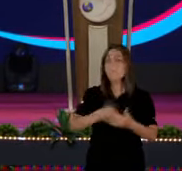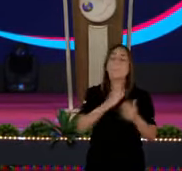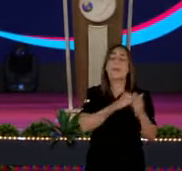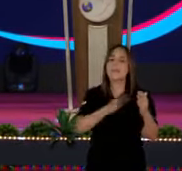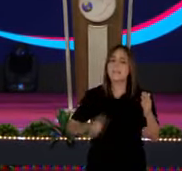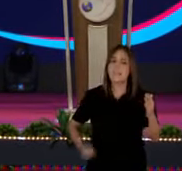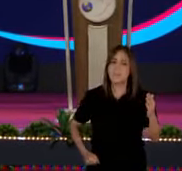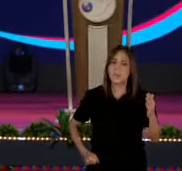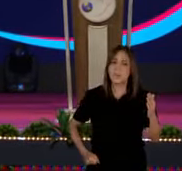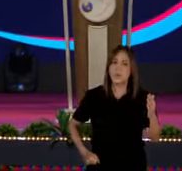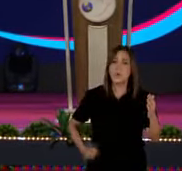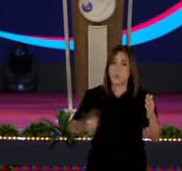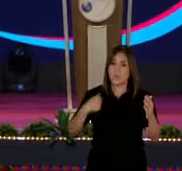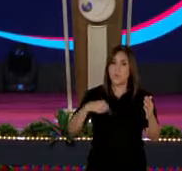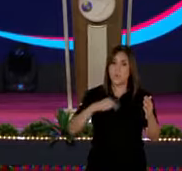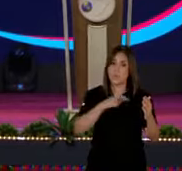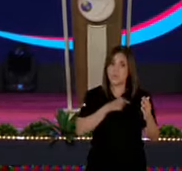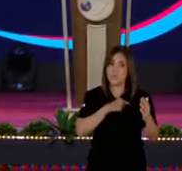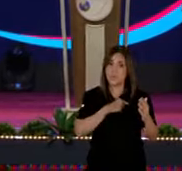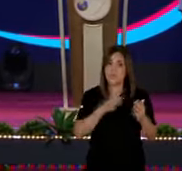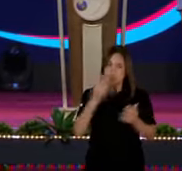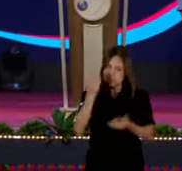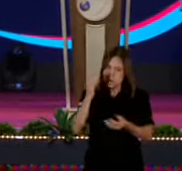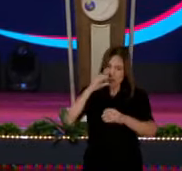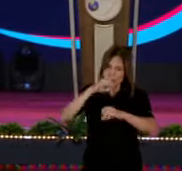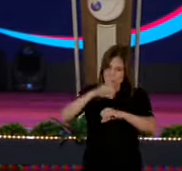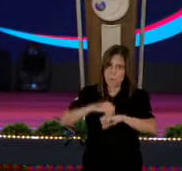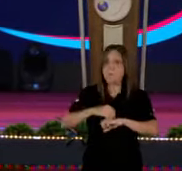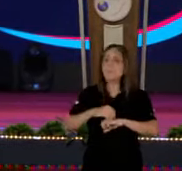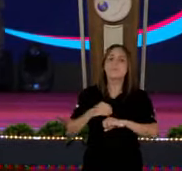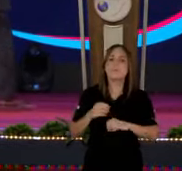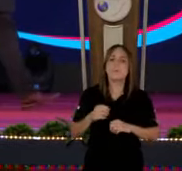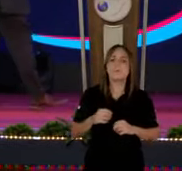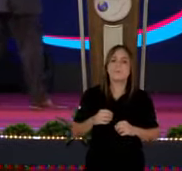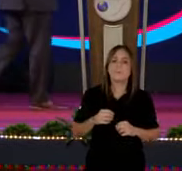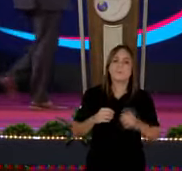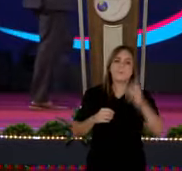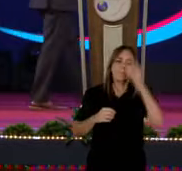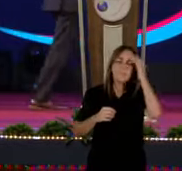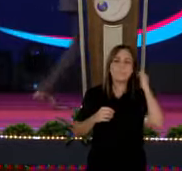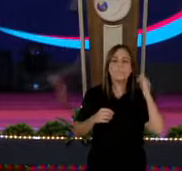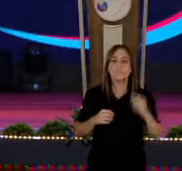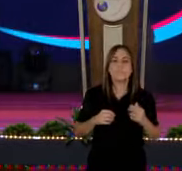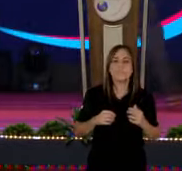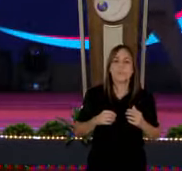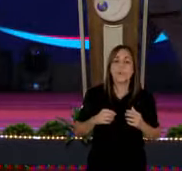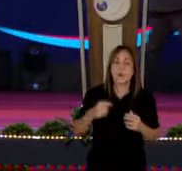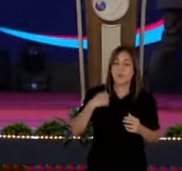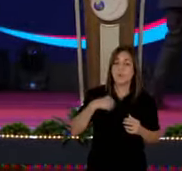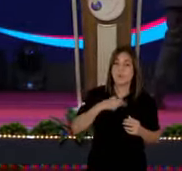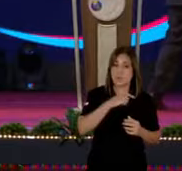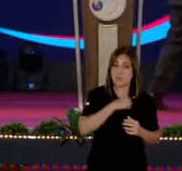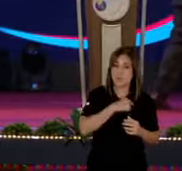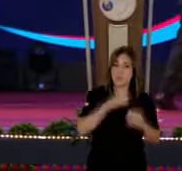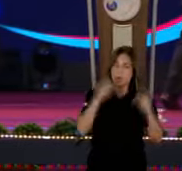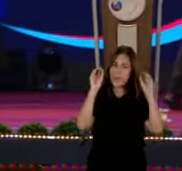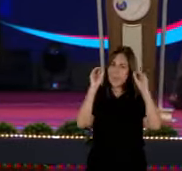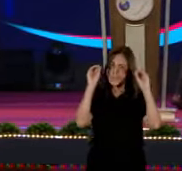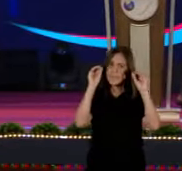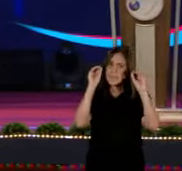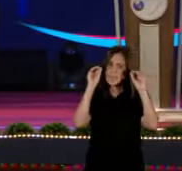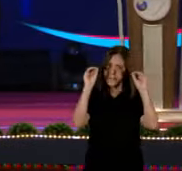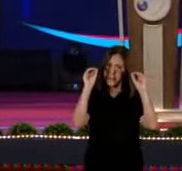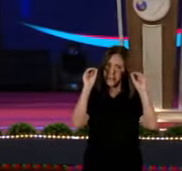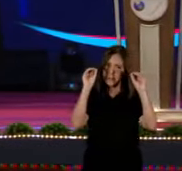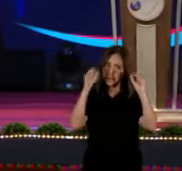temor y conocimiento de la palabra. Así que la iglesia sigue creciendo y sigue en victoria. ¿No